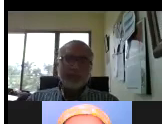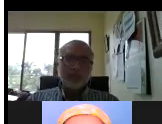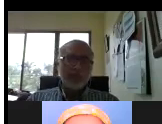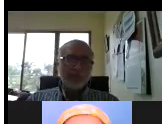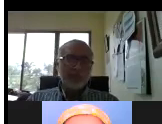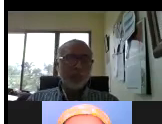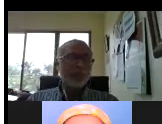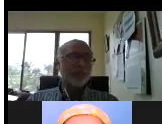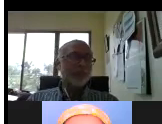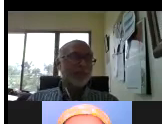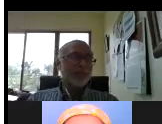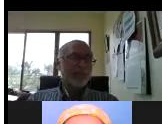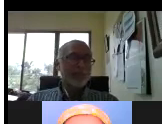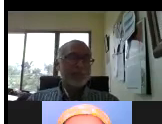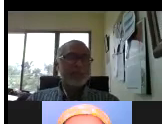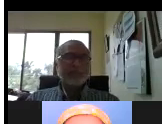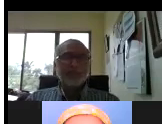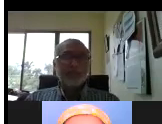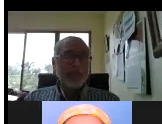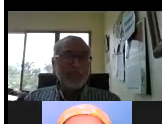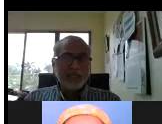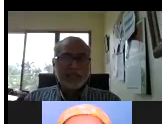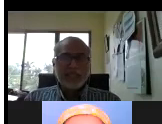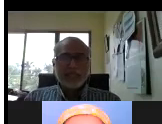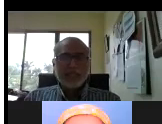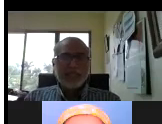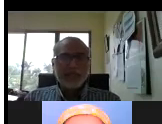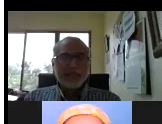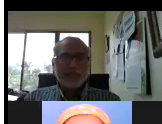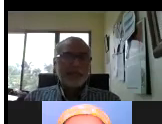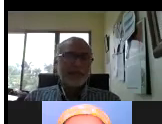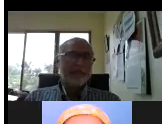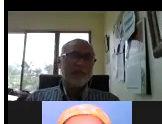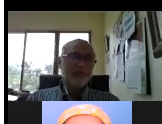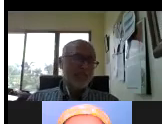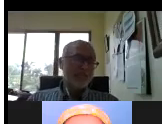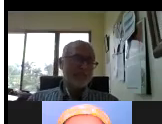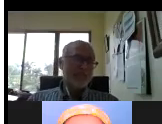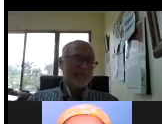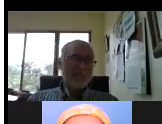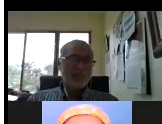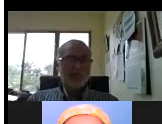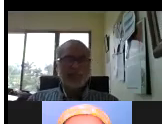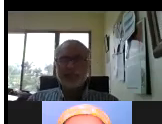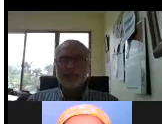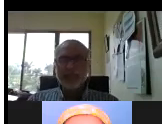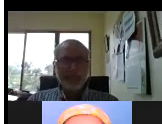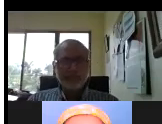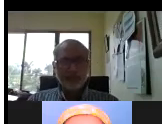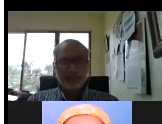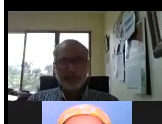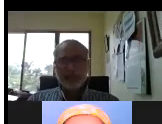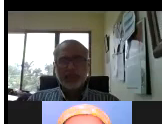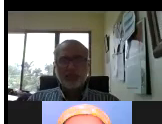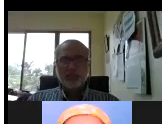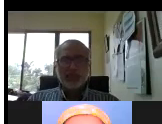índice basado en circuitos de energía, y estaban también los índices basados en